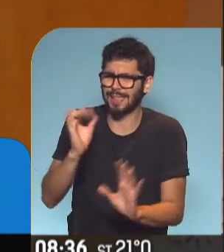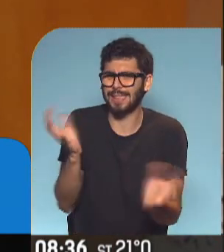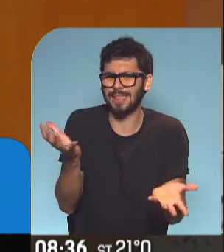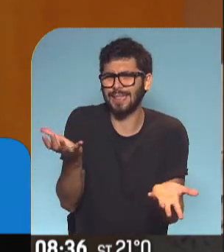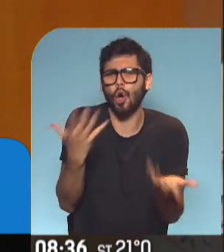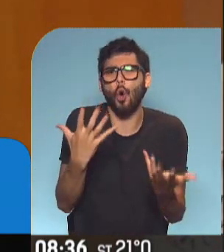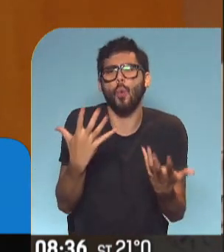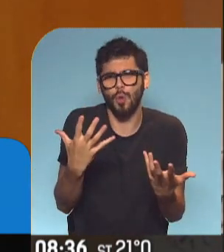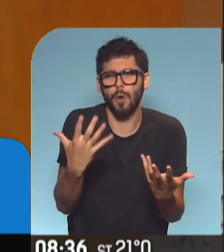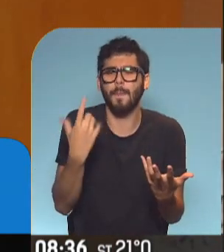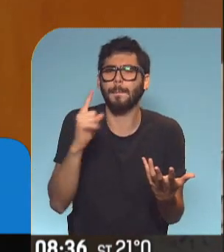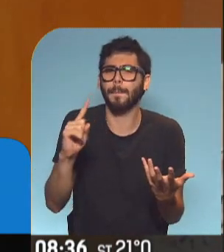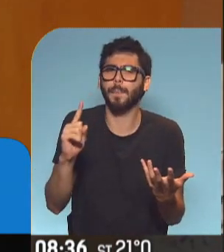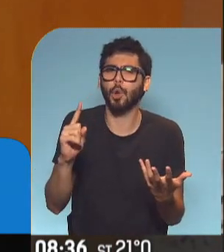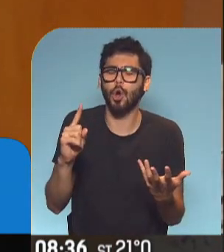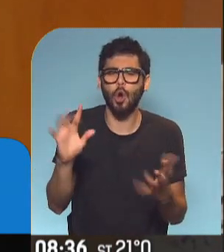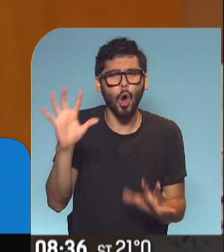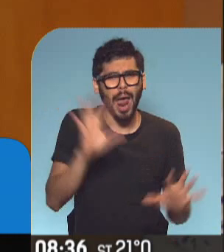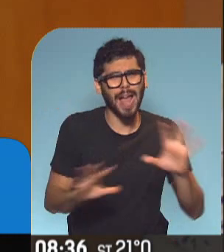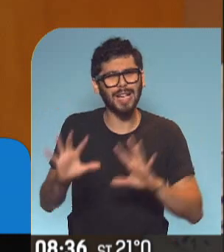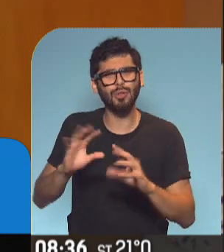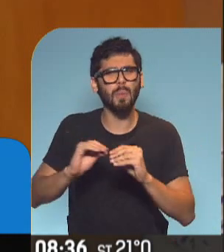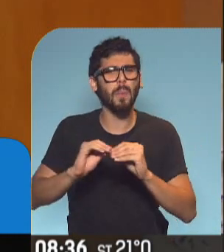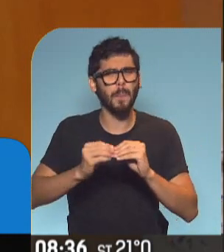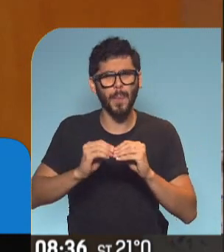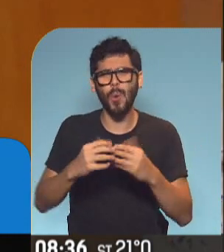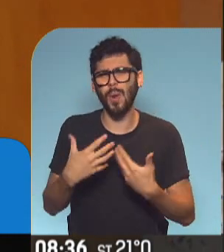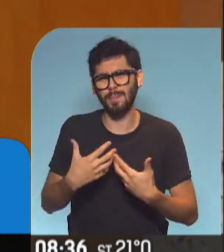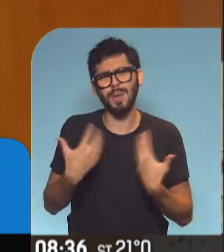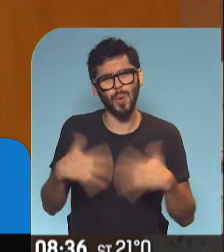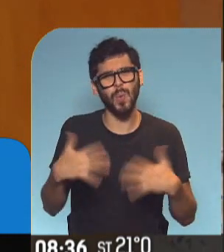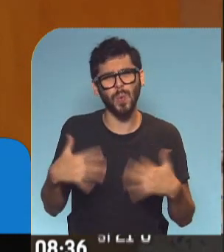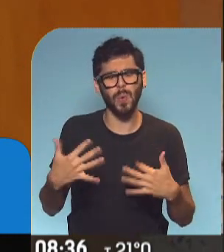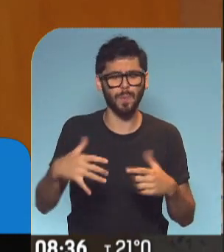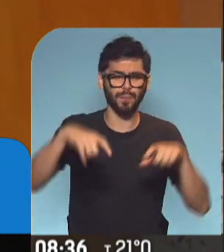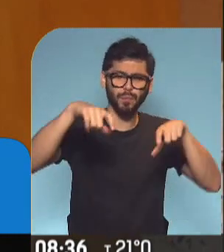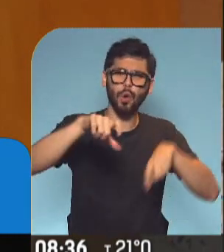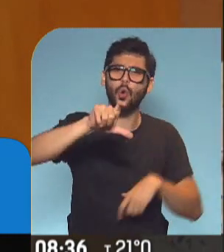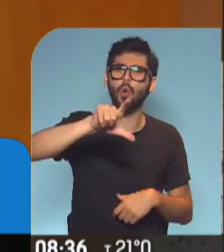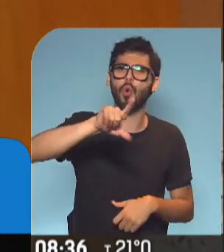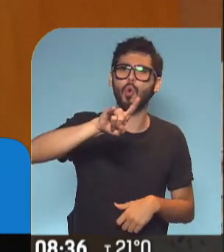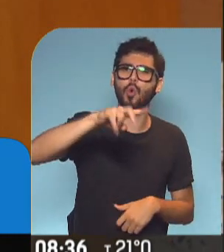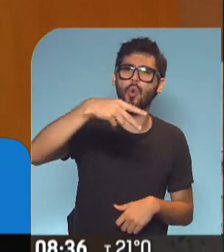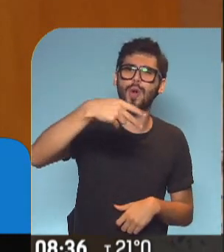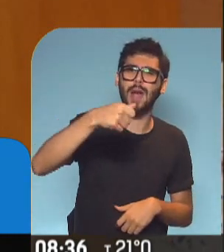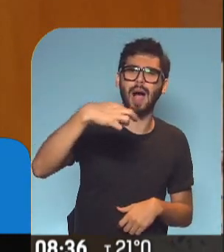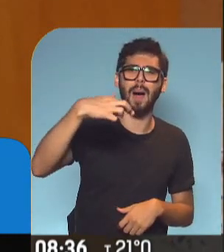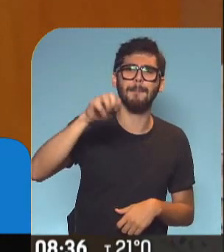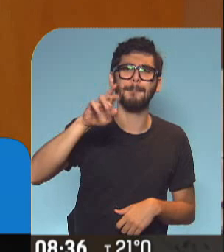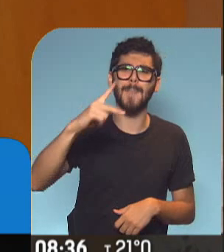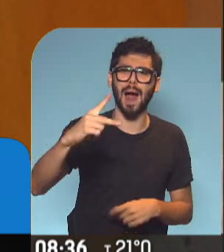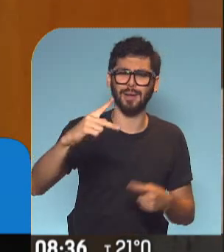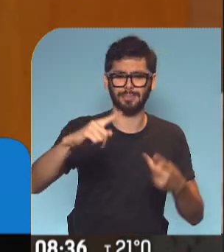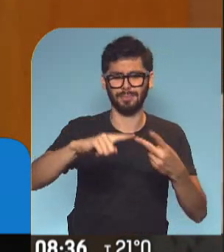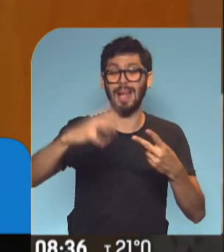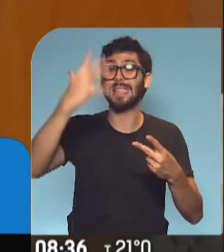serios de organización pasó en el luna park pasó en san lorenzo también pasó a